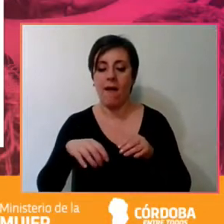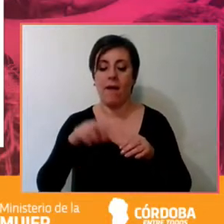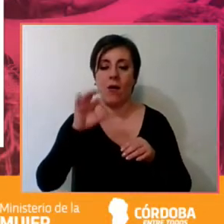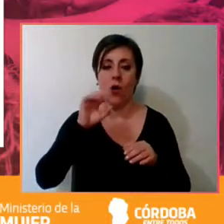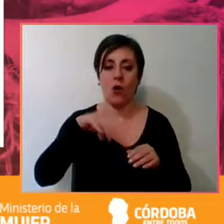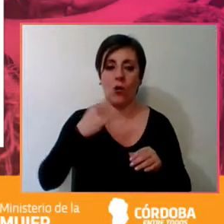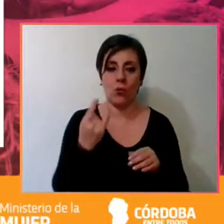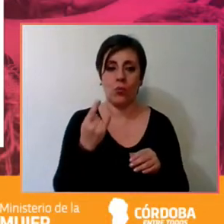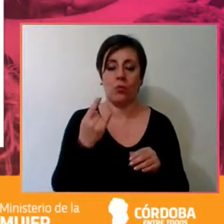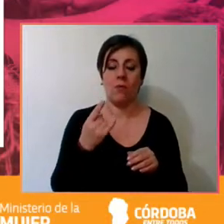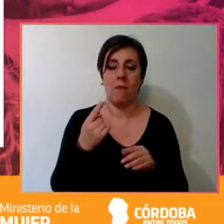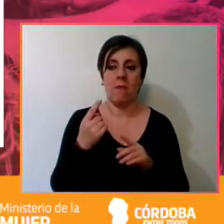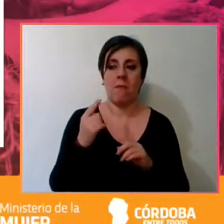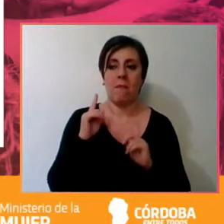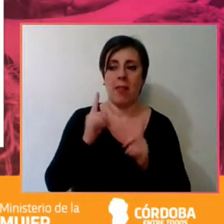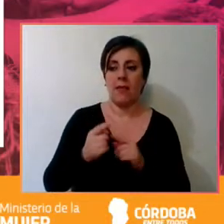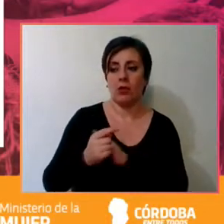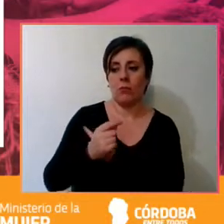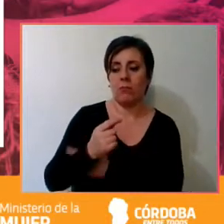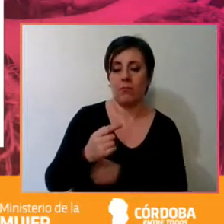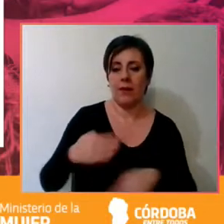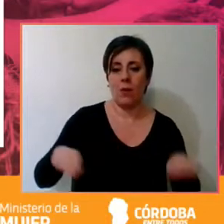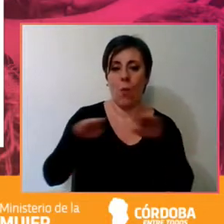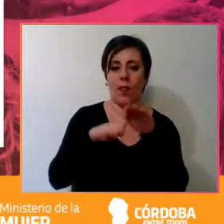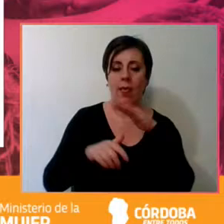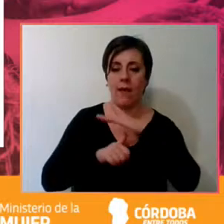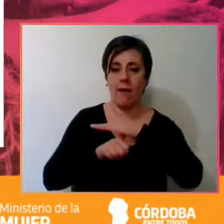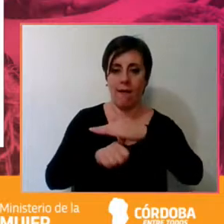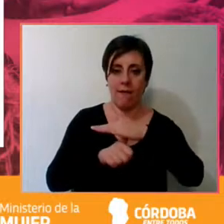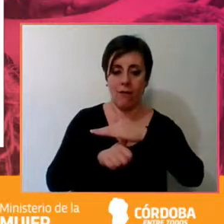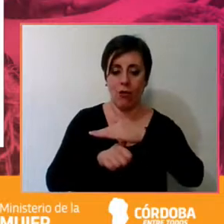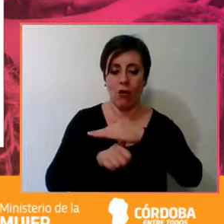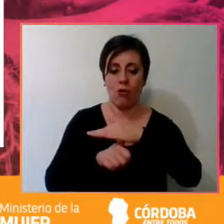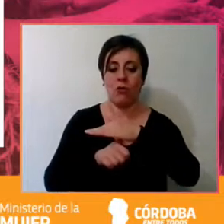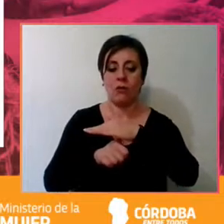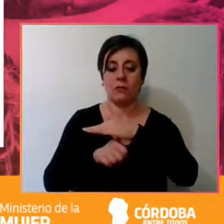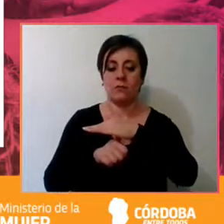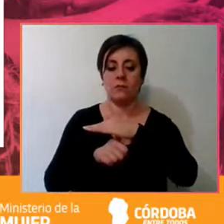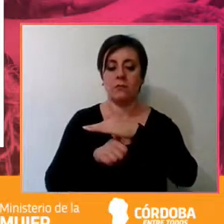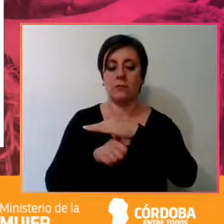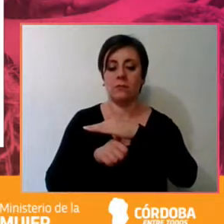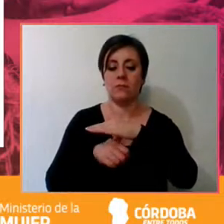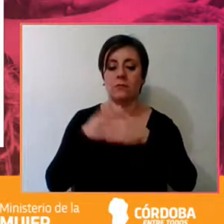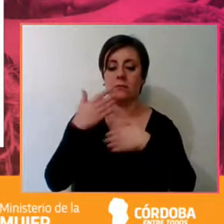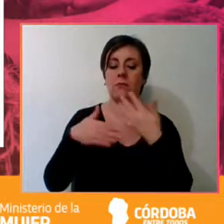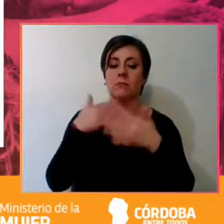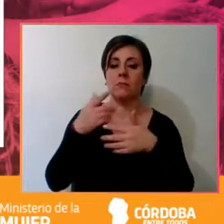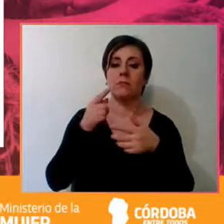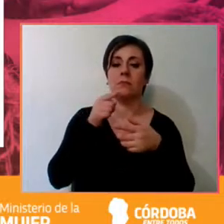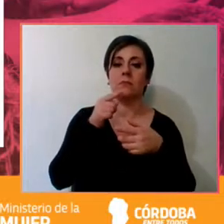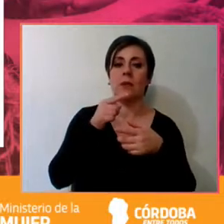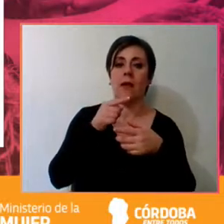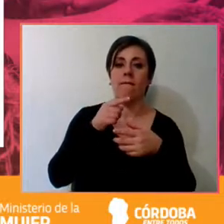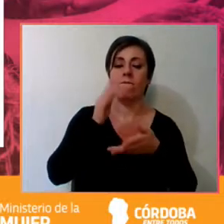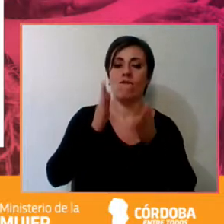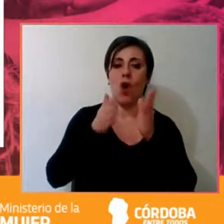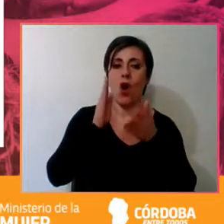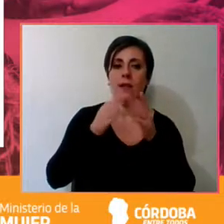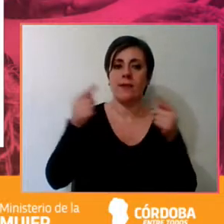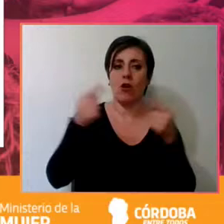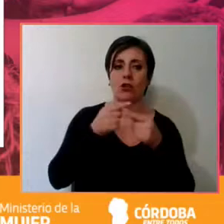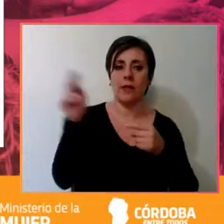del empoderamiento de las mujeres y la igualdad de género, llevamos adelante en el ámbito de la violencia en